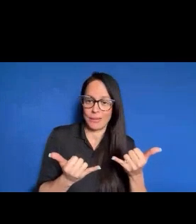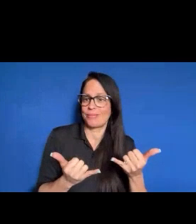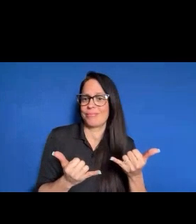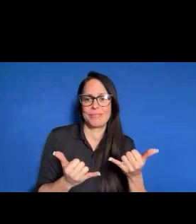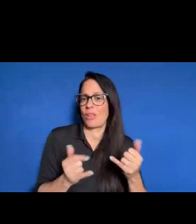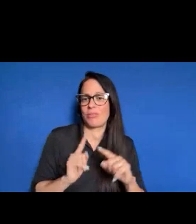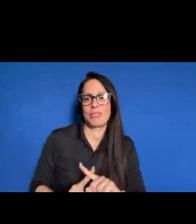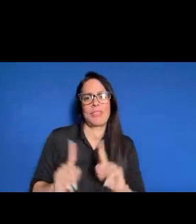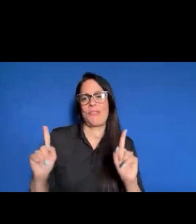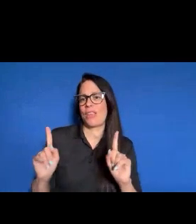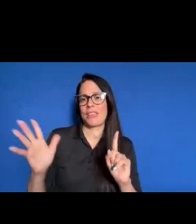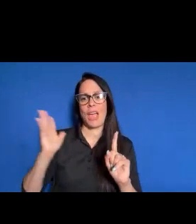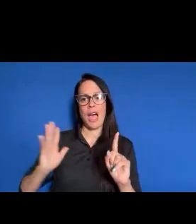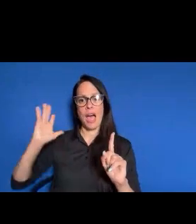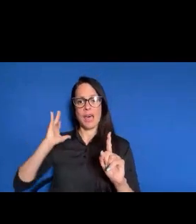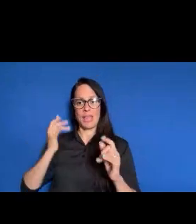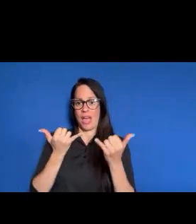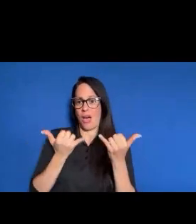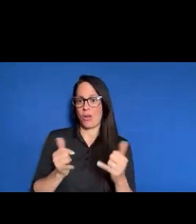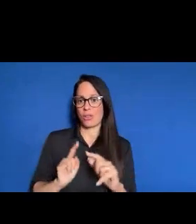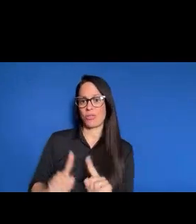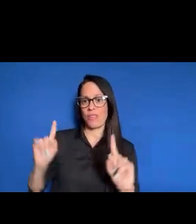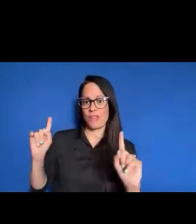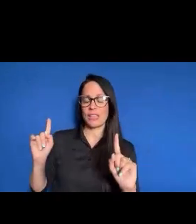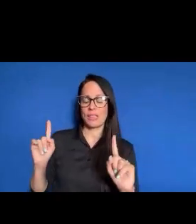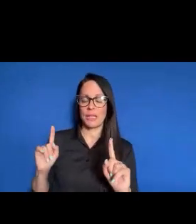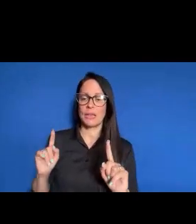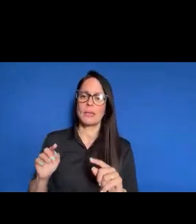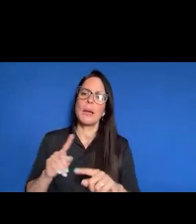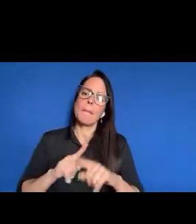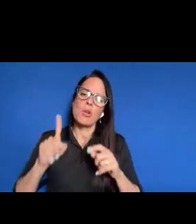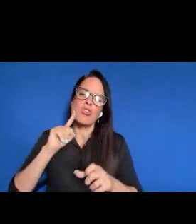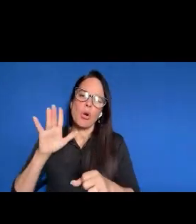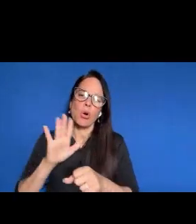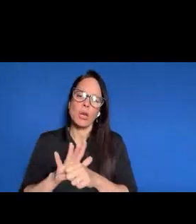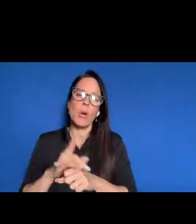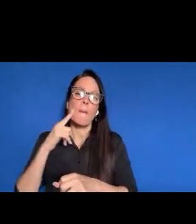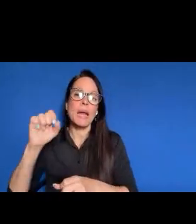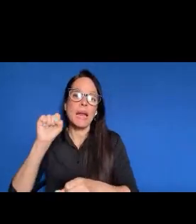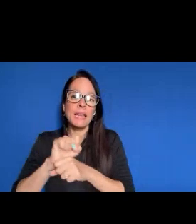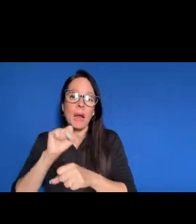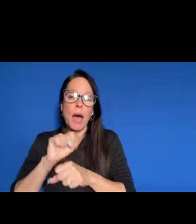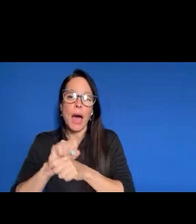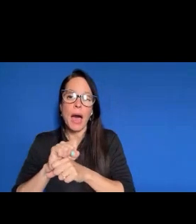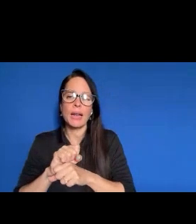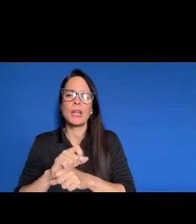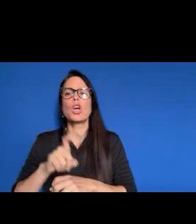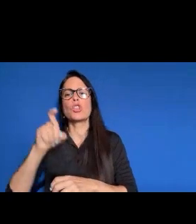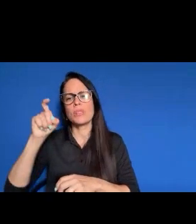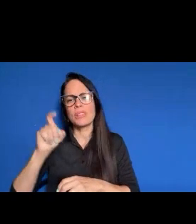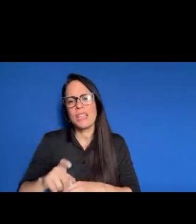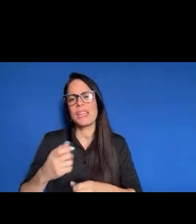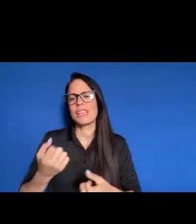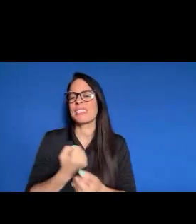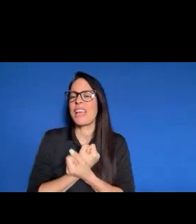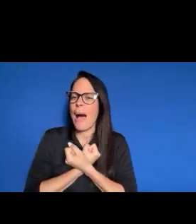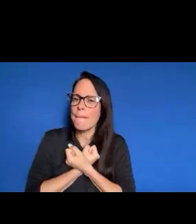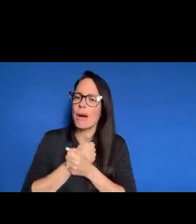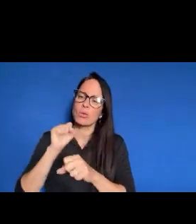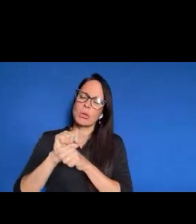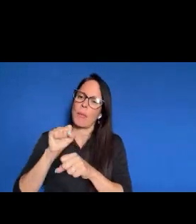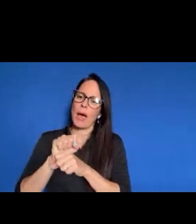Y yo creo que para trabajar en esto hay que tener vocación. porque todo el mundo no se mete,